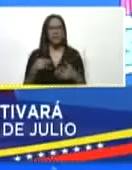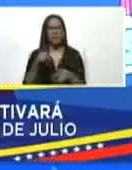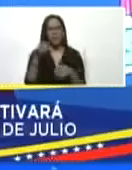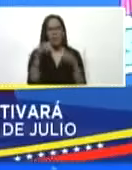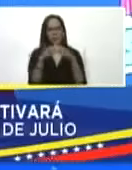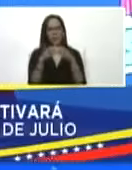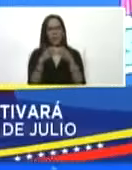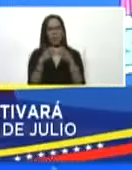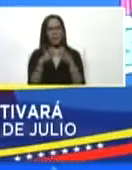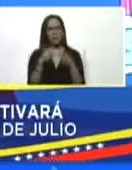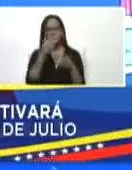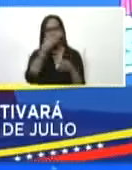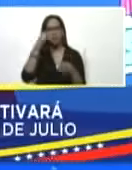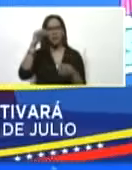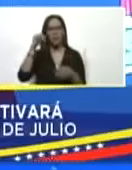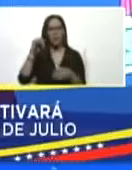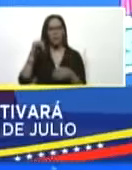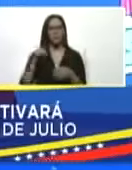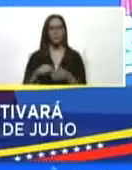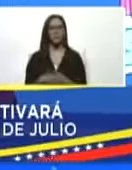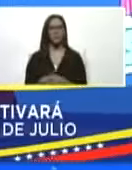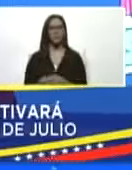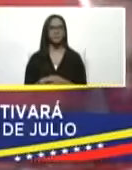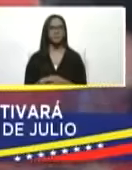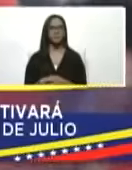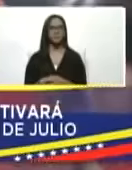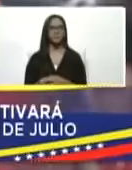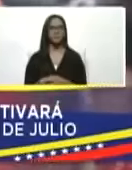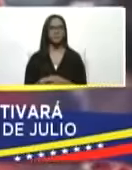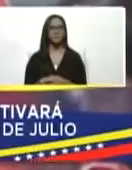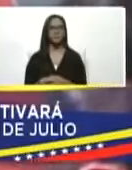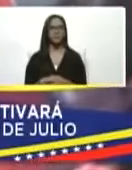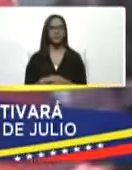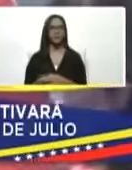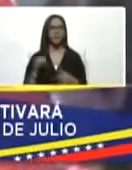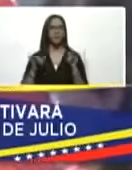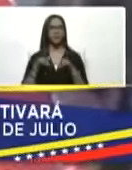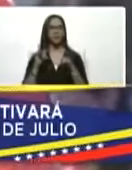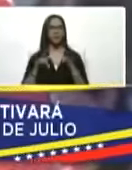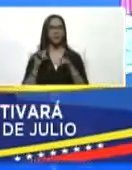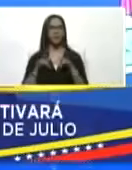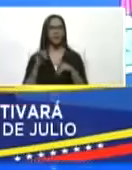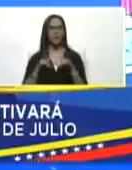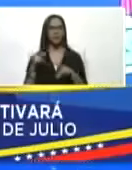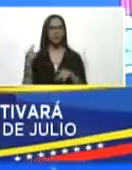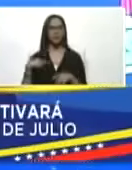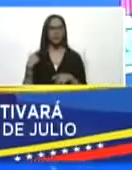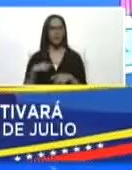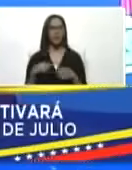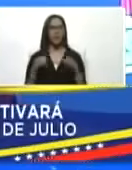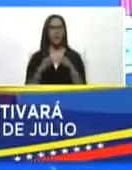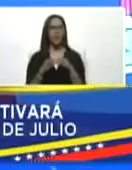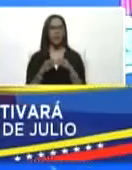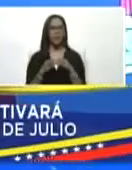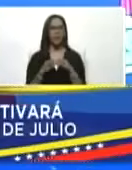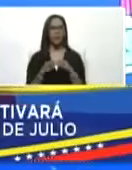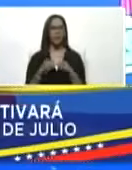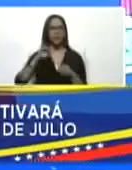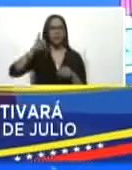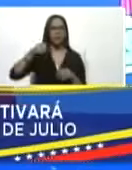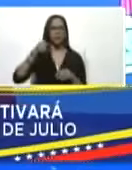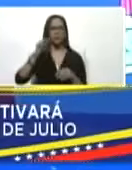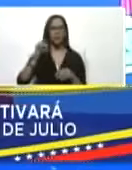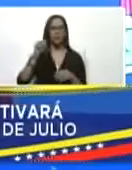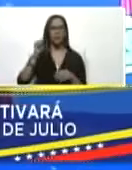compañero Naúm Fernández. En la Secretaría Ejecutiva tendrá el compañero Juan